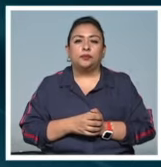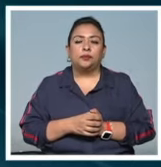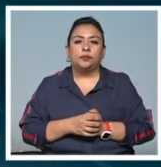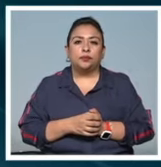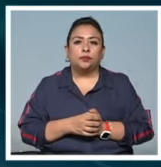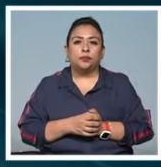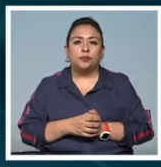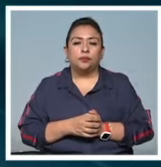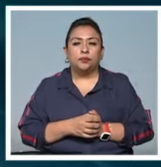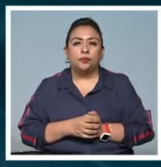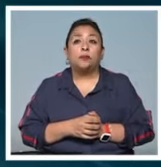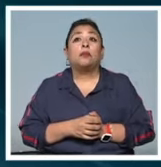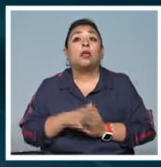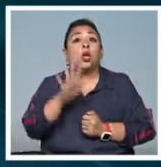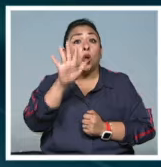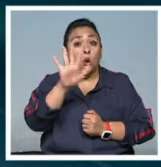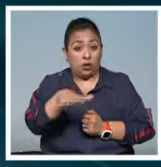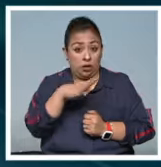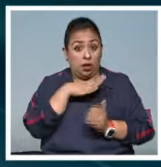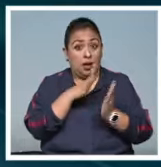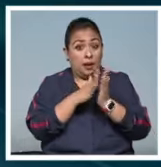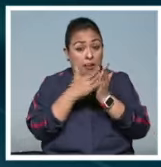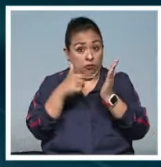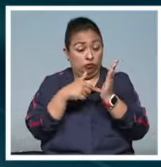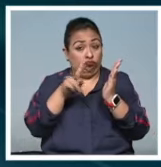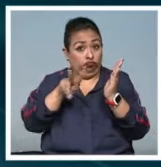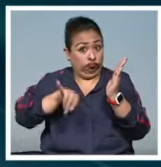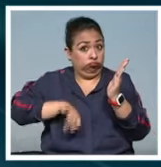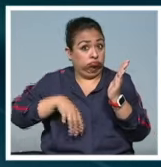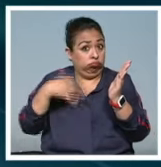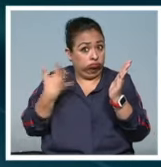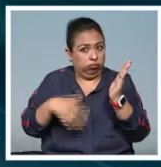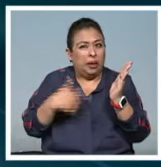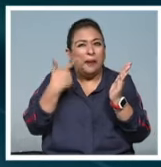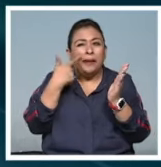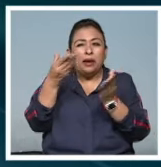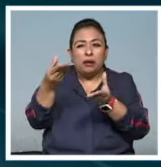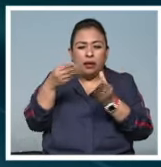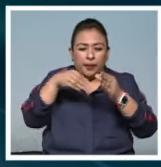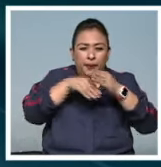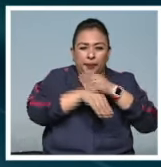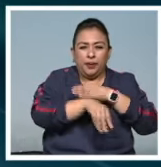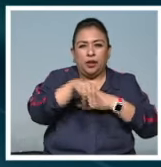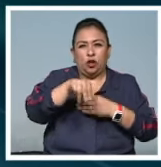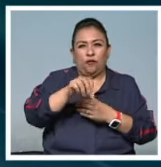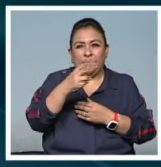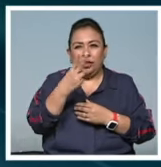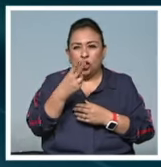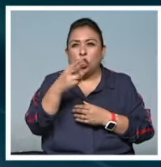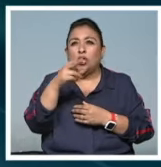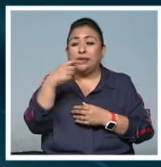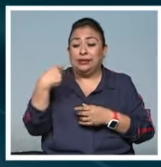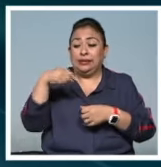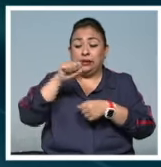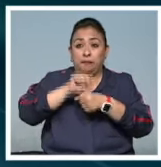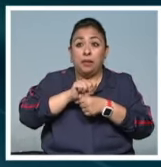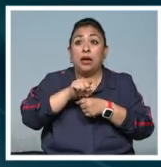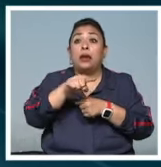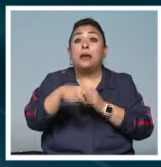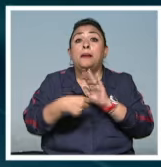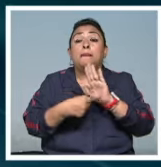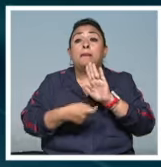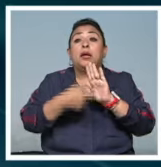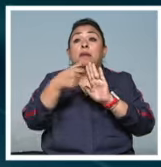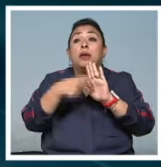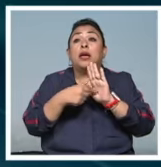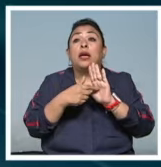Afortunadamente la gente lo dejó pasar. Oigan, tenemos libros, están buenísimos. Vamos a ver lo que llegó al buzón de Noticias 22 esta semana. Este primero,